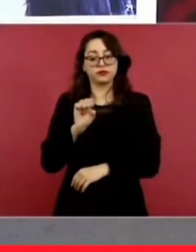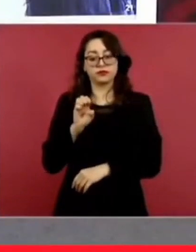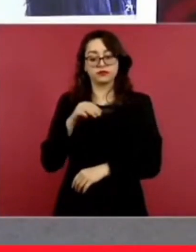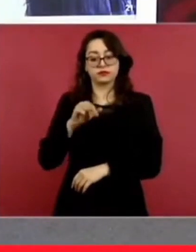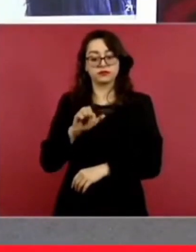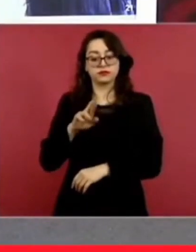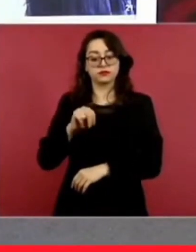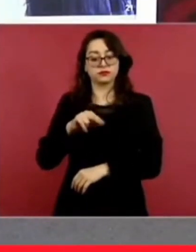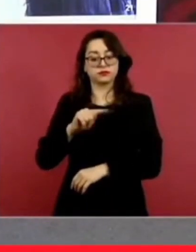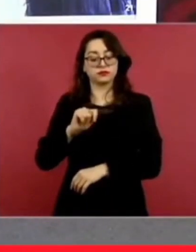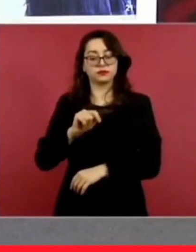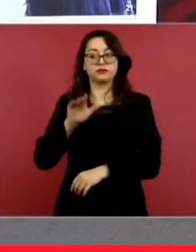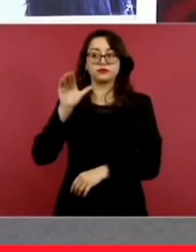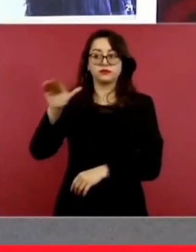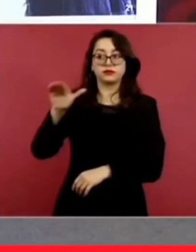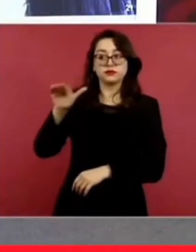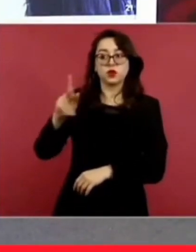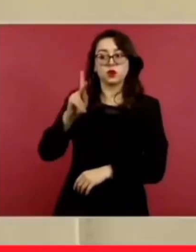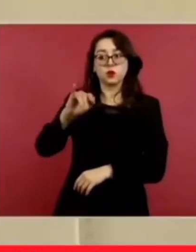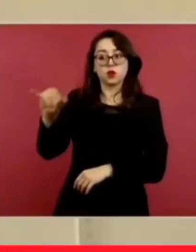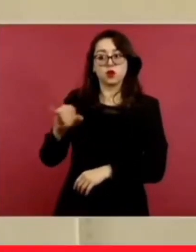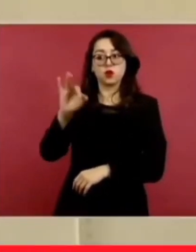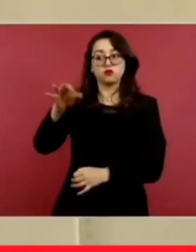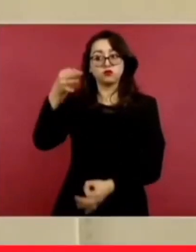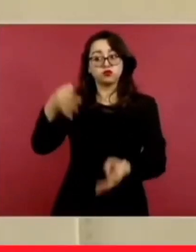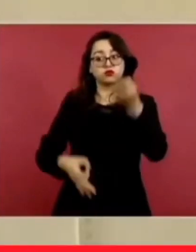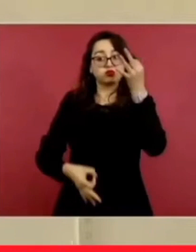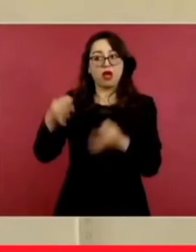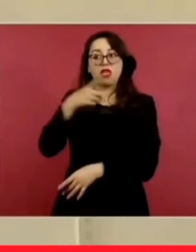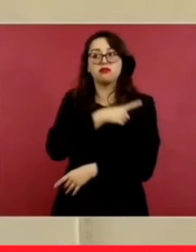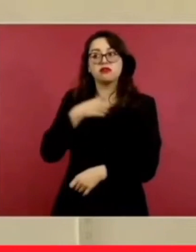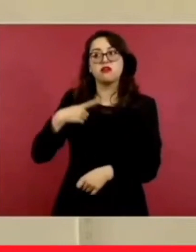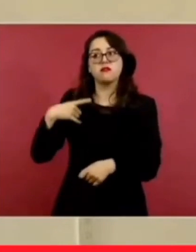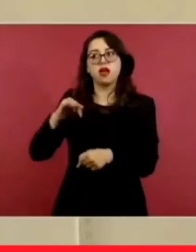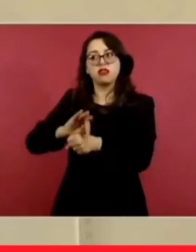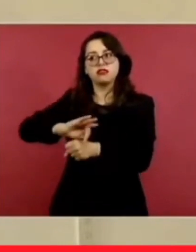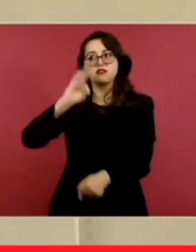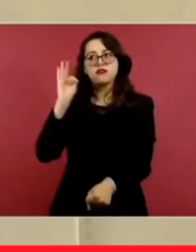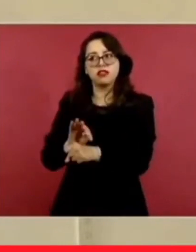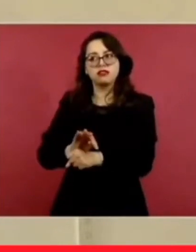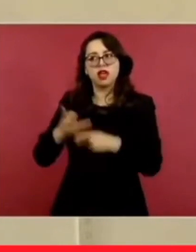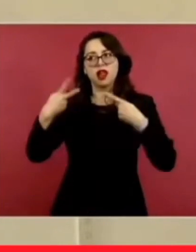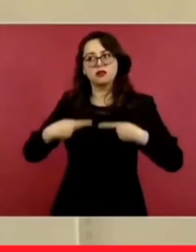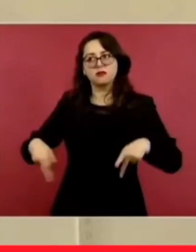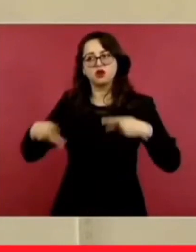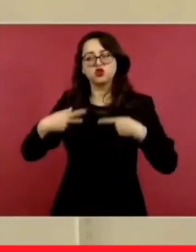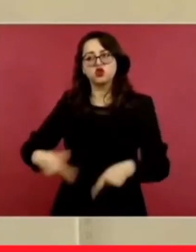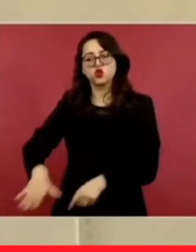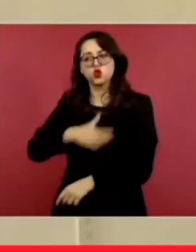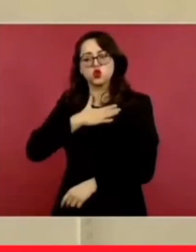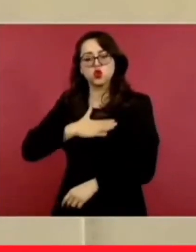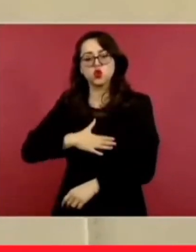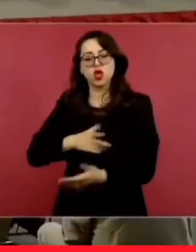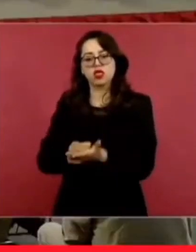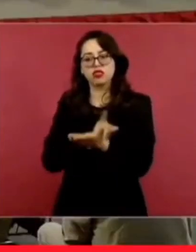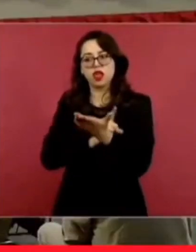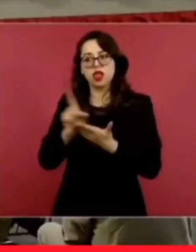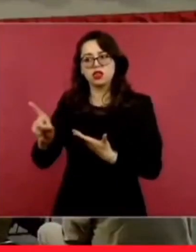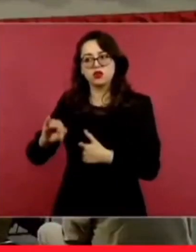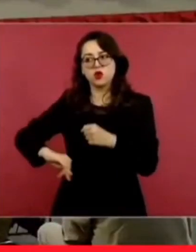exhortamos al Poder Judicial a conducirse siempre a favor de la justicia y de los derechos de las